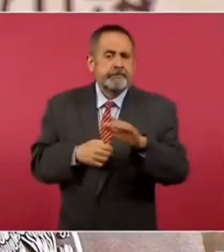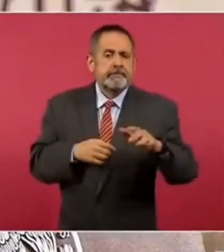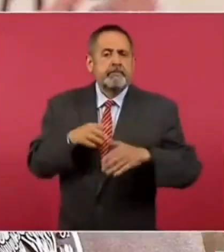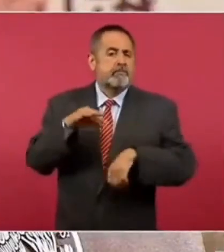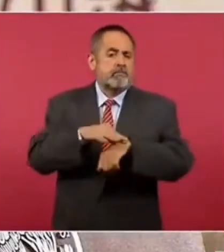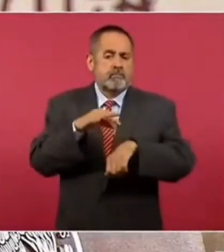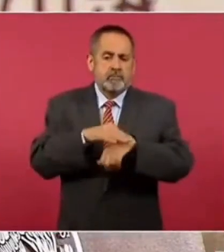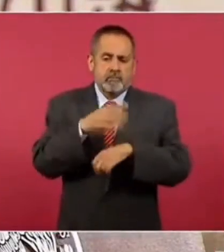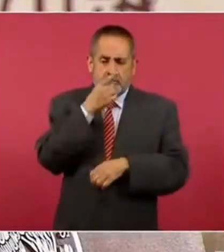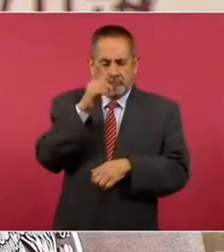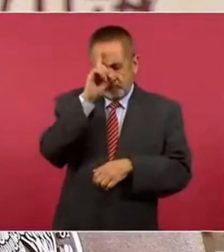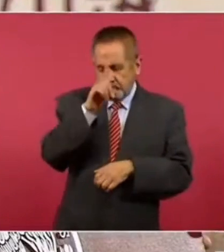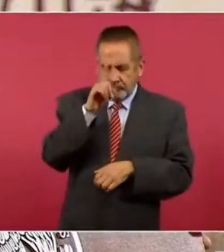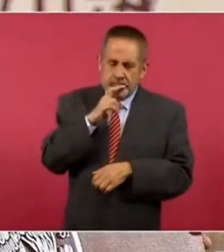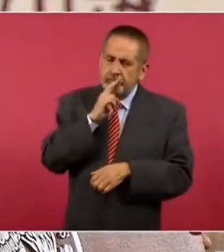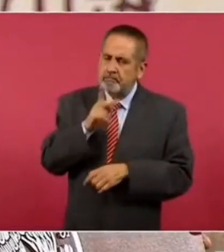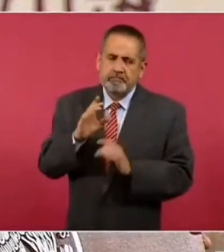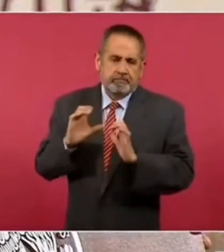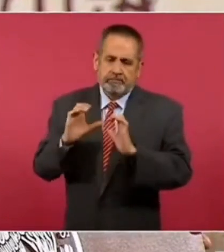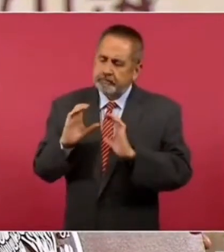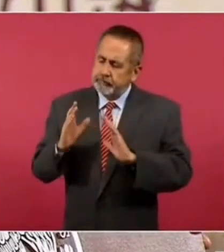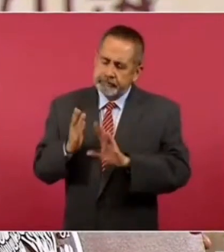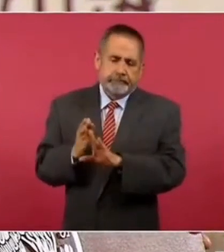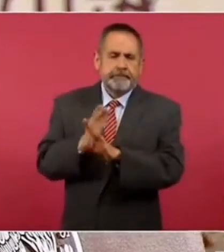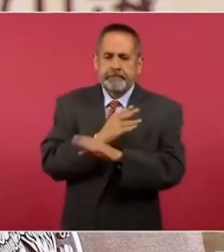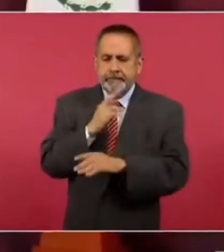médicos sugirieron que por precaución